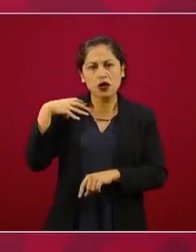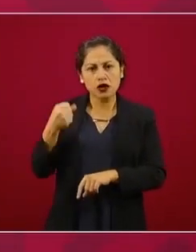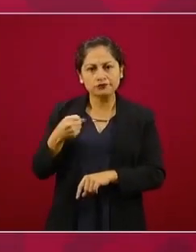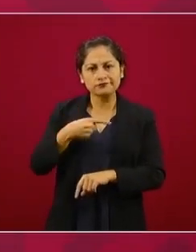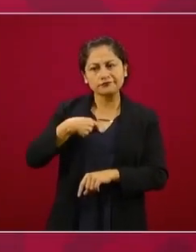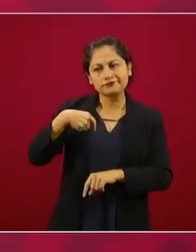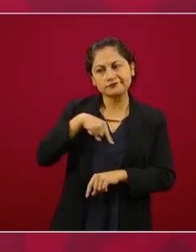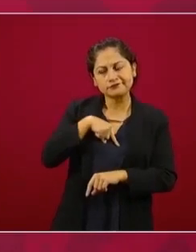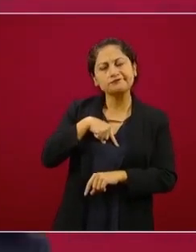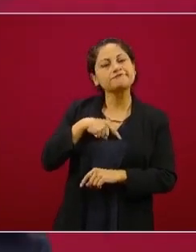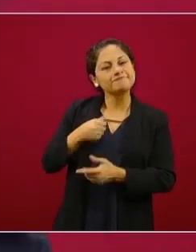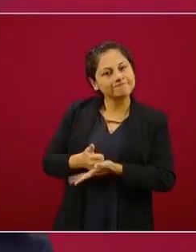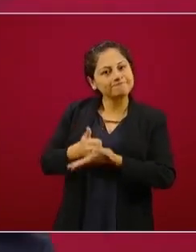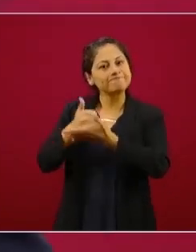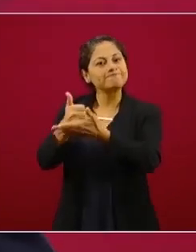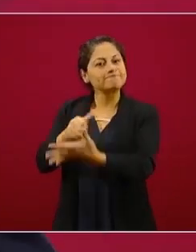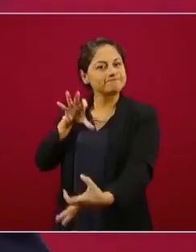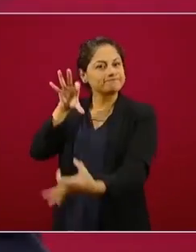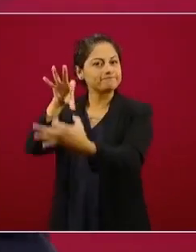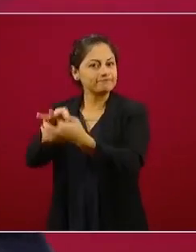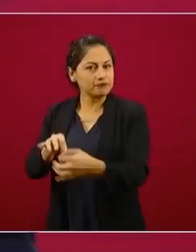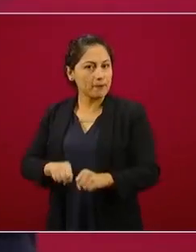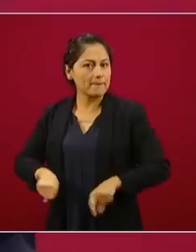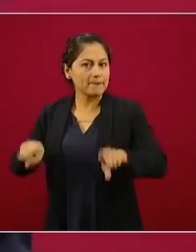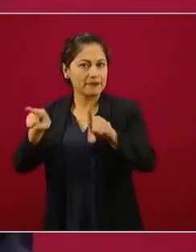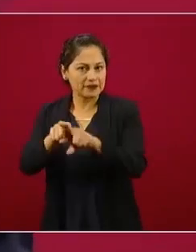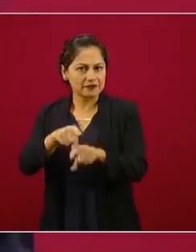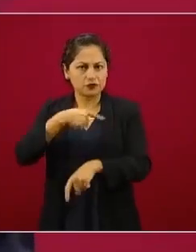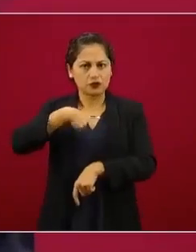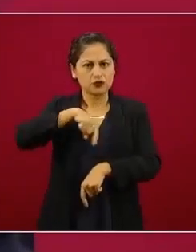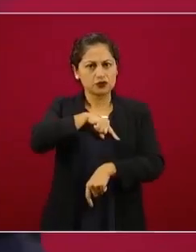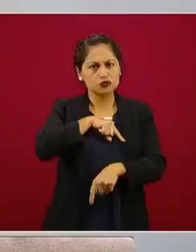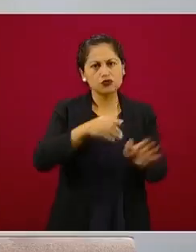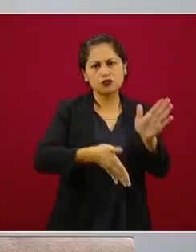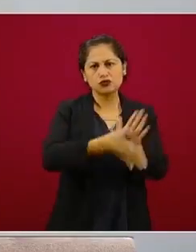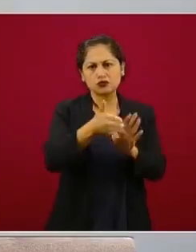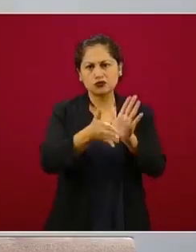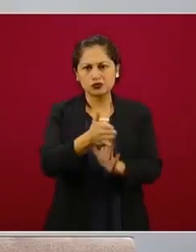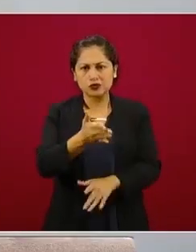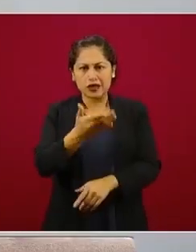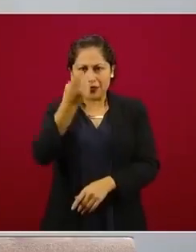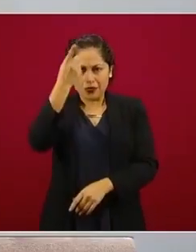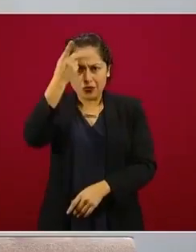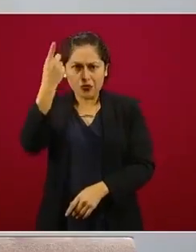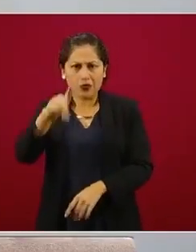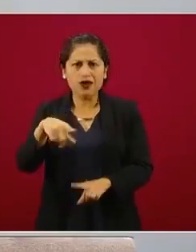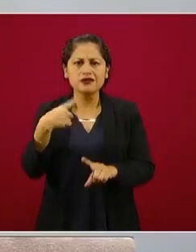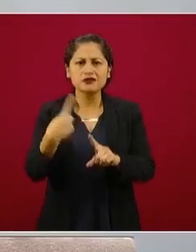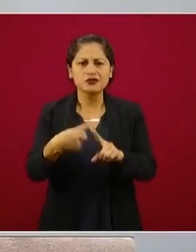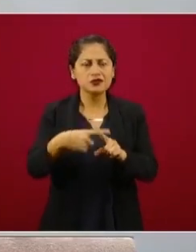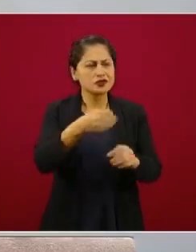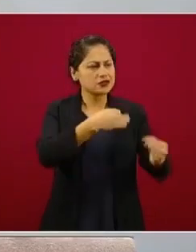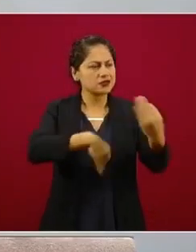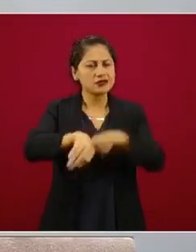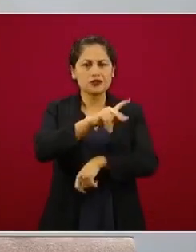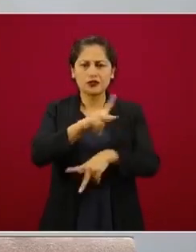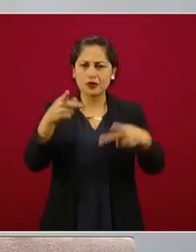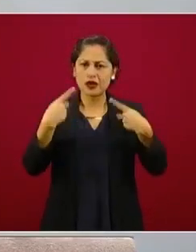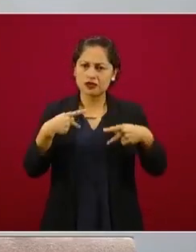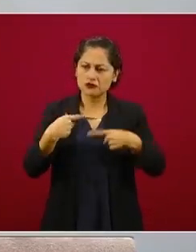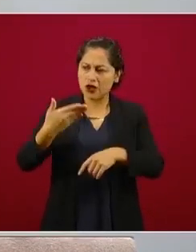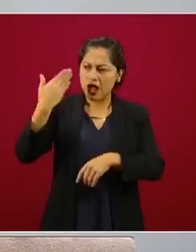arena en cuanto a la infraestructura que entre todos donamos. Recibimos mucho, lo estamos dando de regreso.